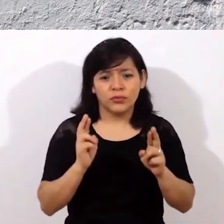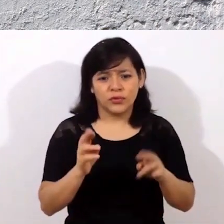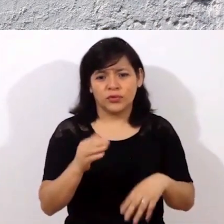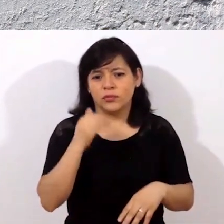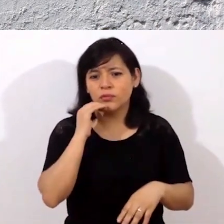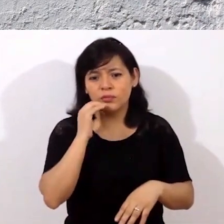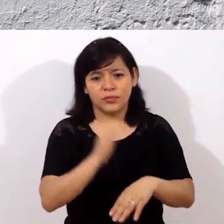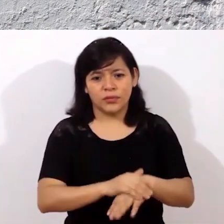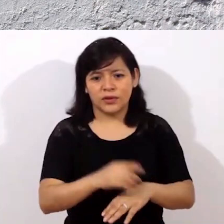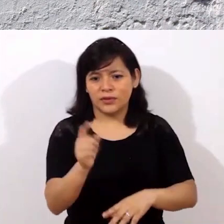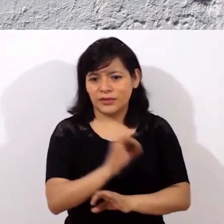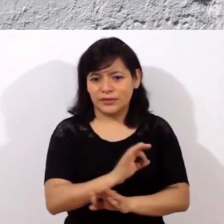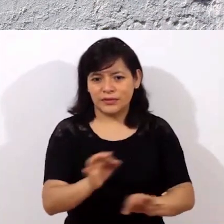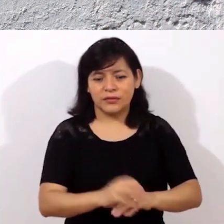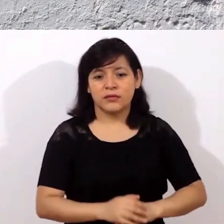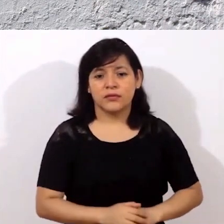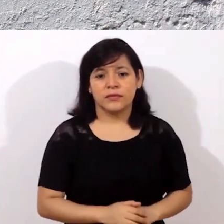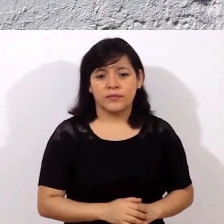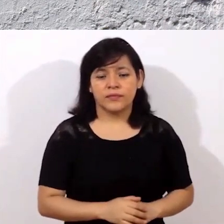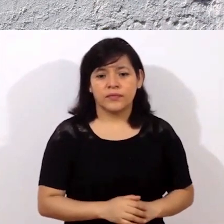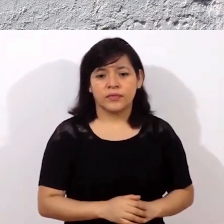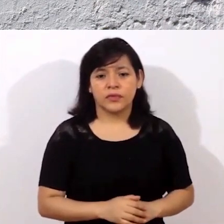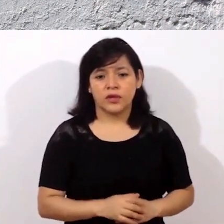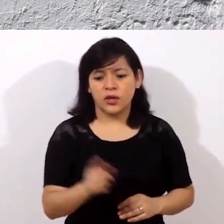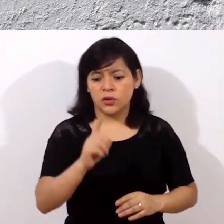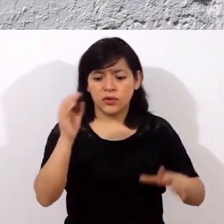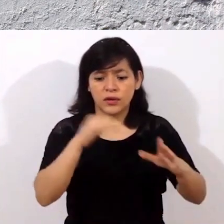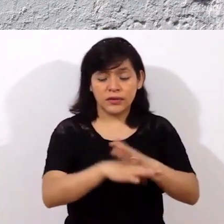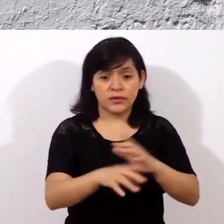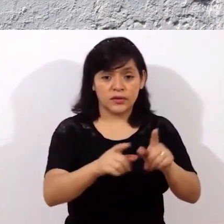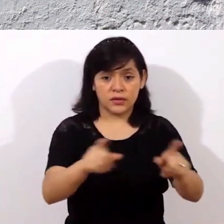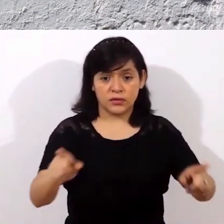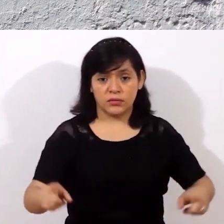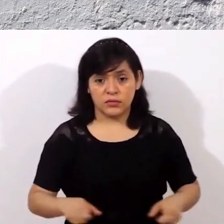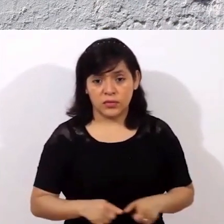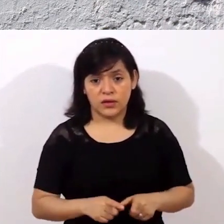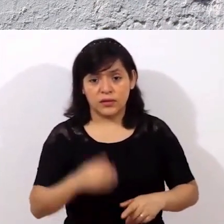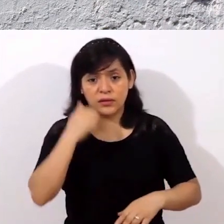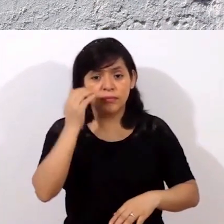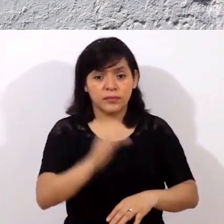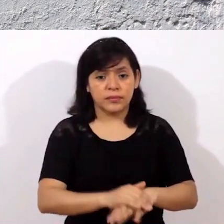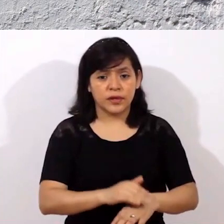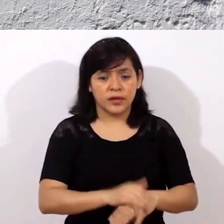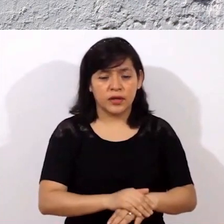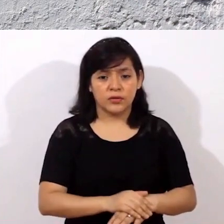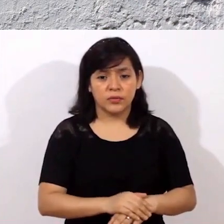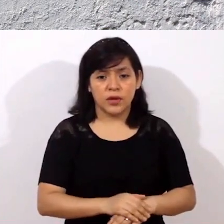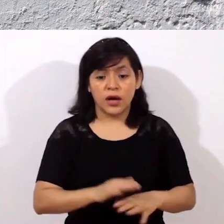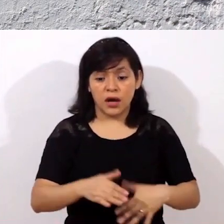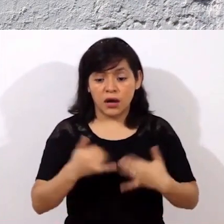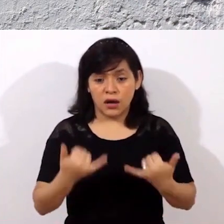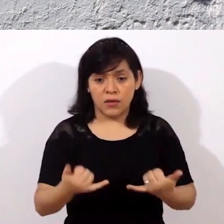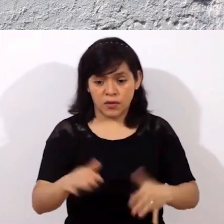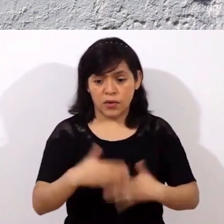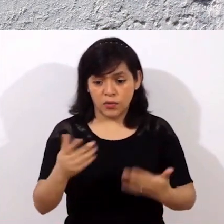Gilgal, precisamente el lugar allí, en el paso de la conquista, donde el pueblo se tenía